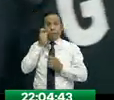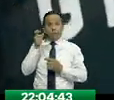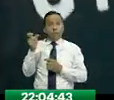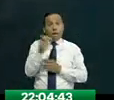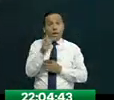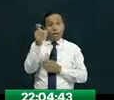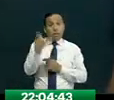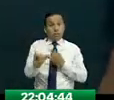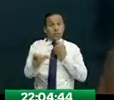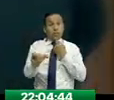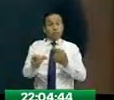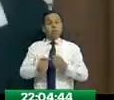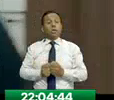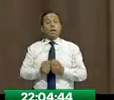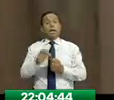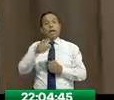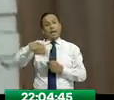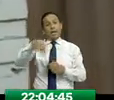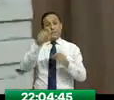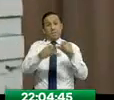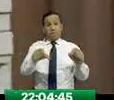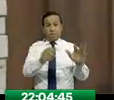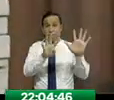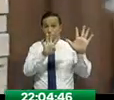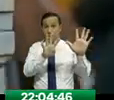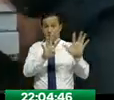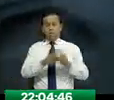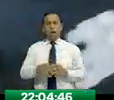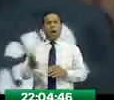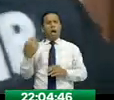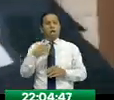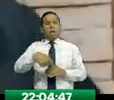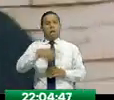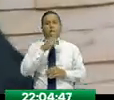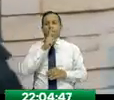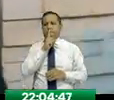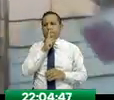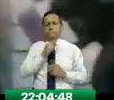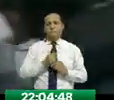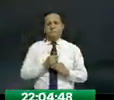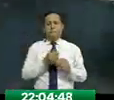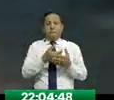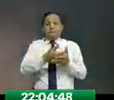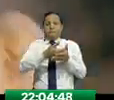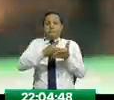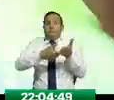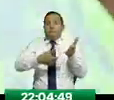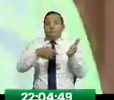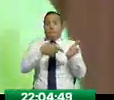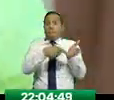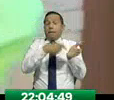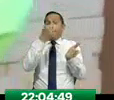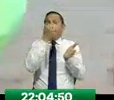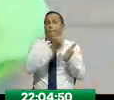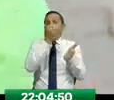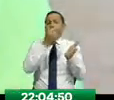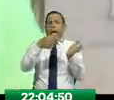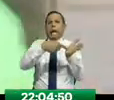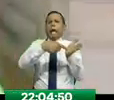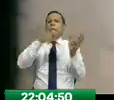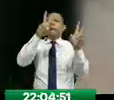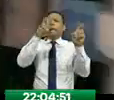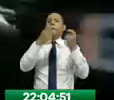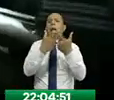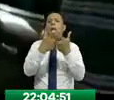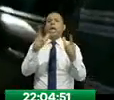hoy detenidos habrían estado dedicados a solicitar, emitir y alterar boletas de libertad a reos que permanecían en